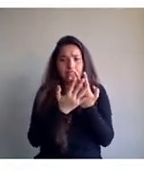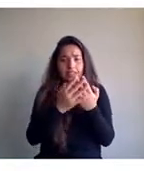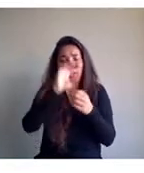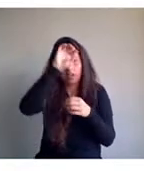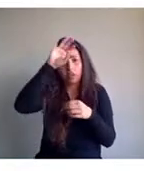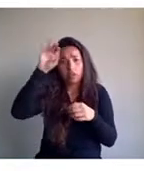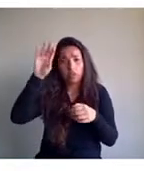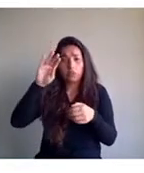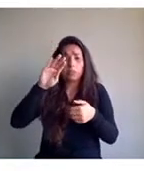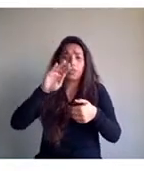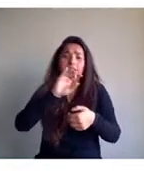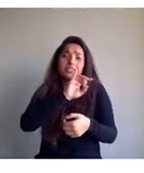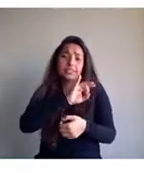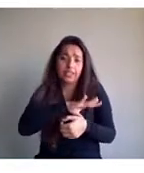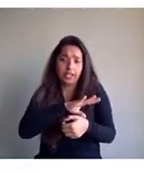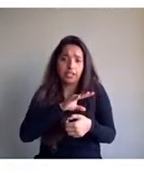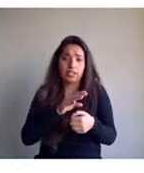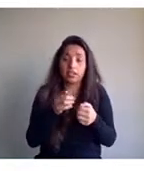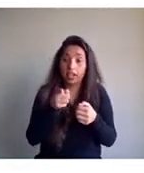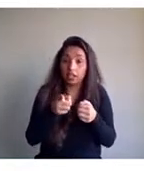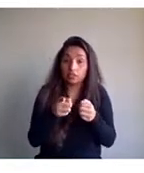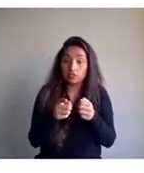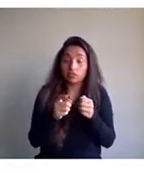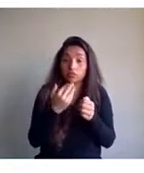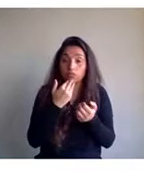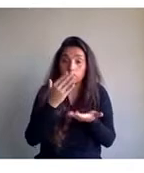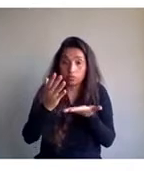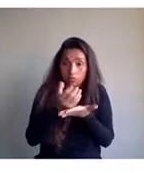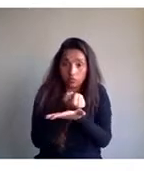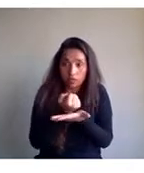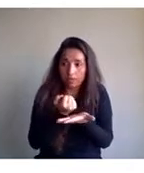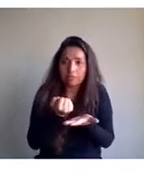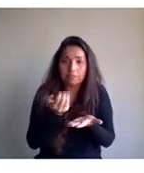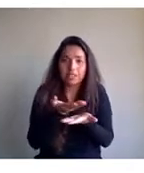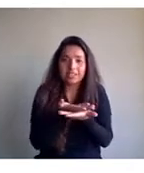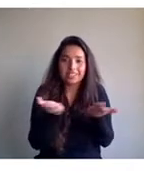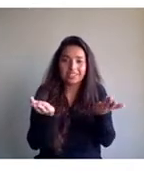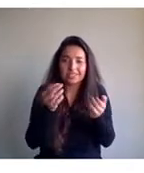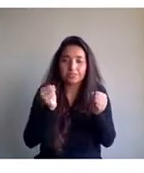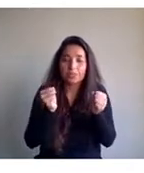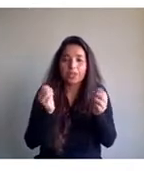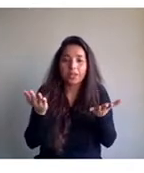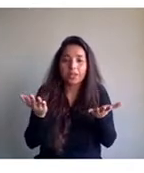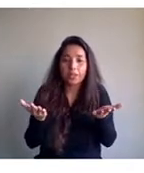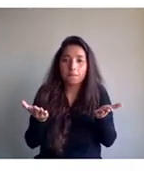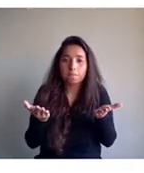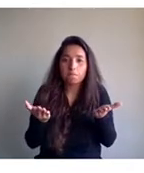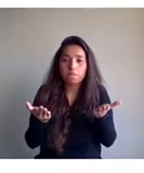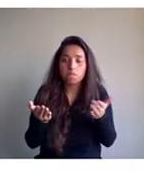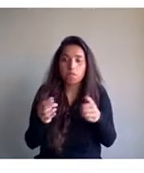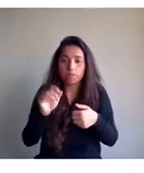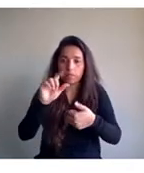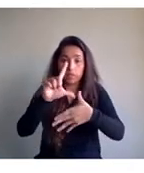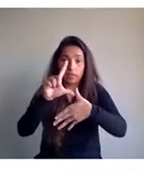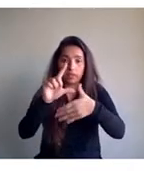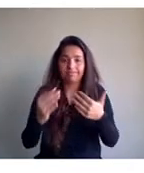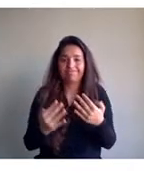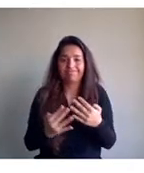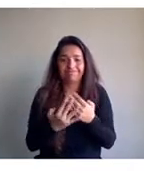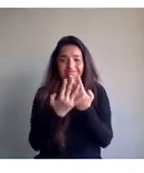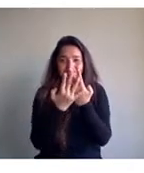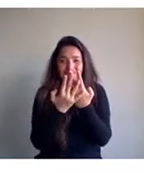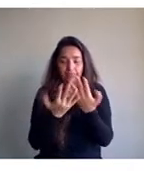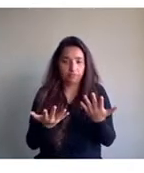latina y dice es una menta que puede ser amistosa pero es una menta perfectamente vamos es creo que lo es